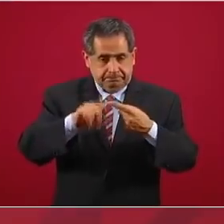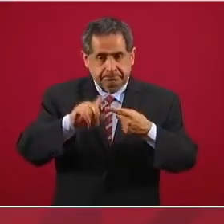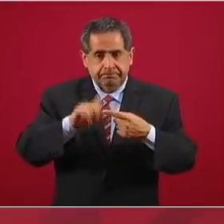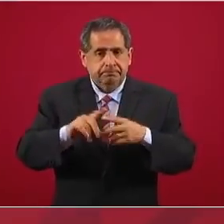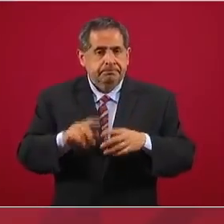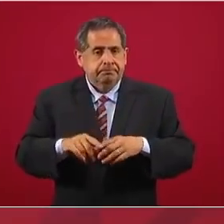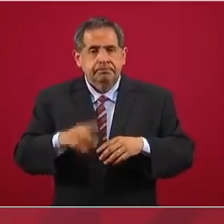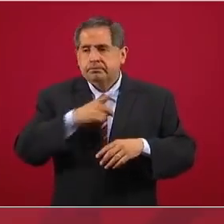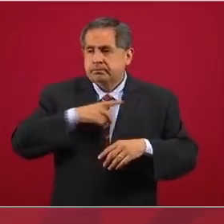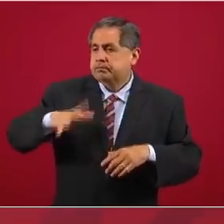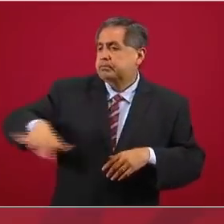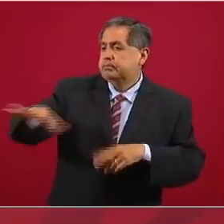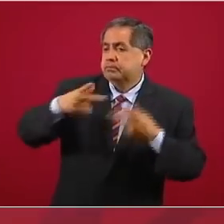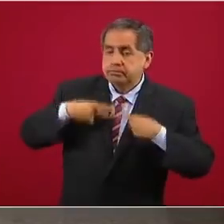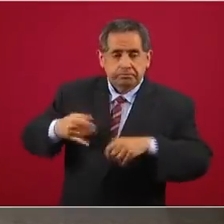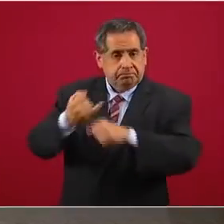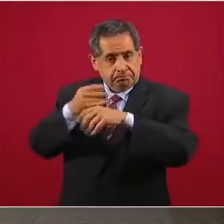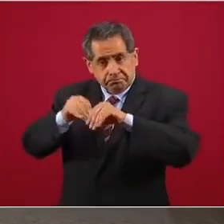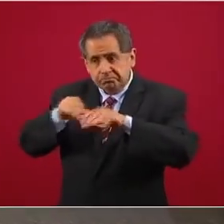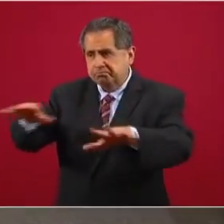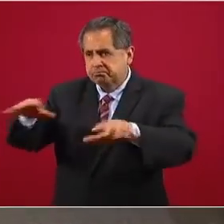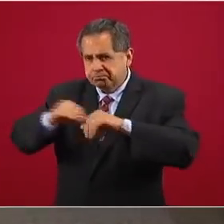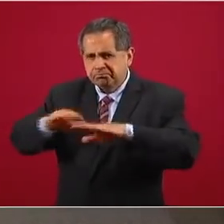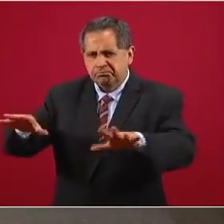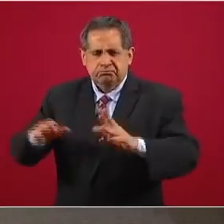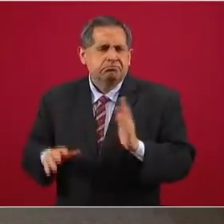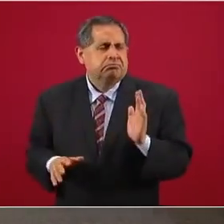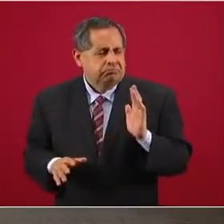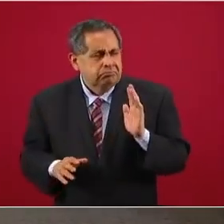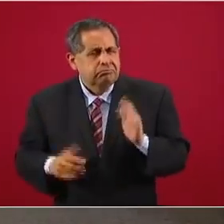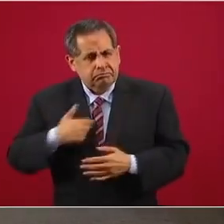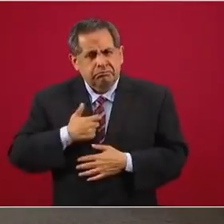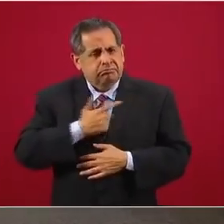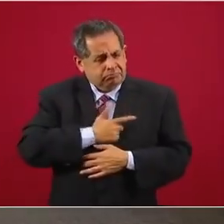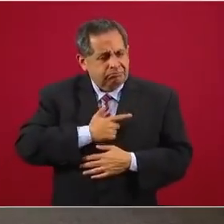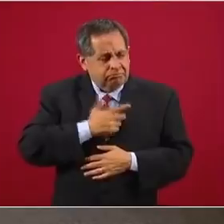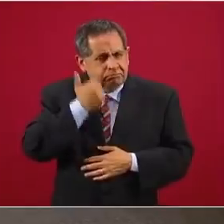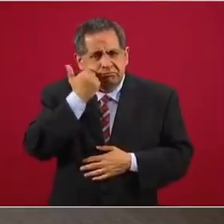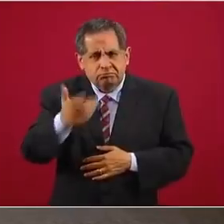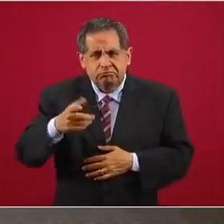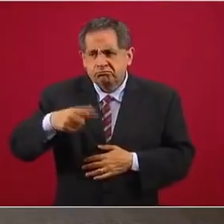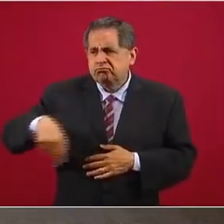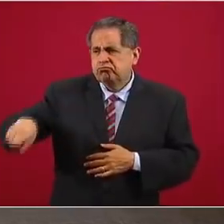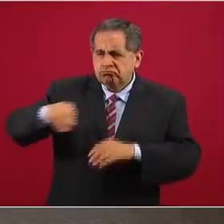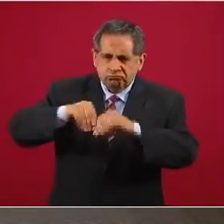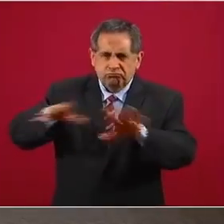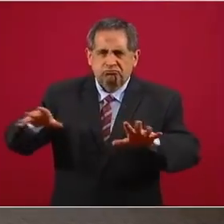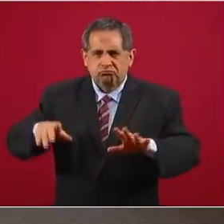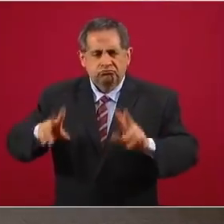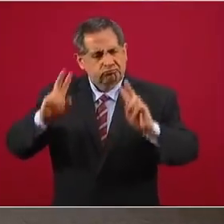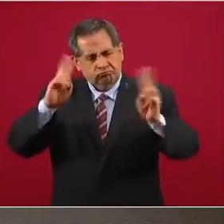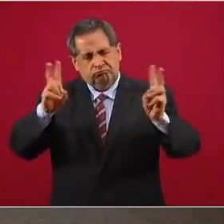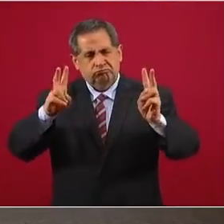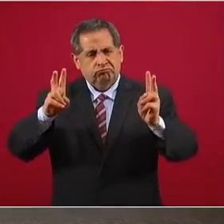se informe al pueblo. A mí me gustaría que se considerara un asunto de